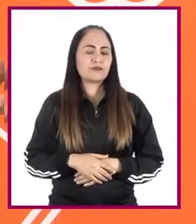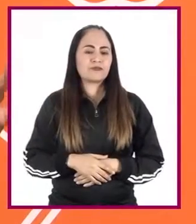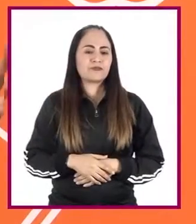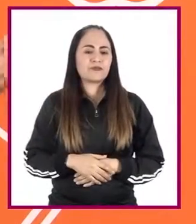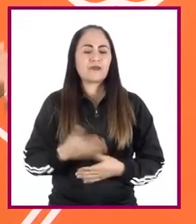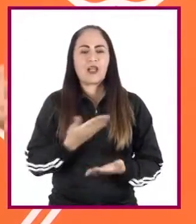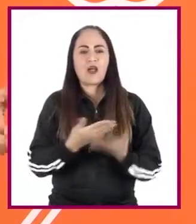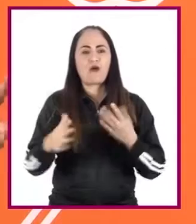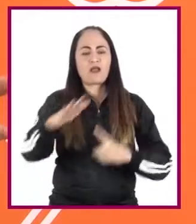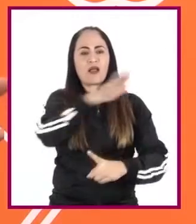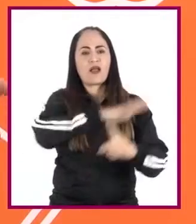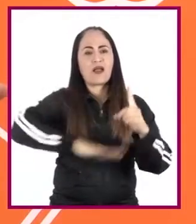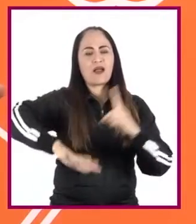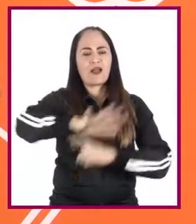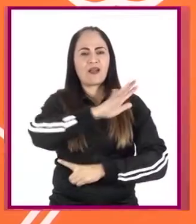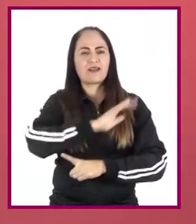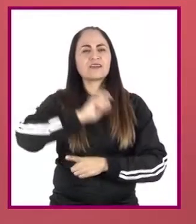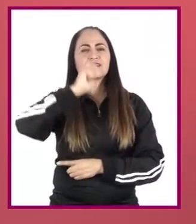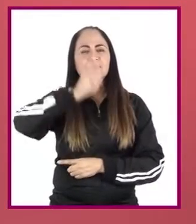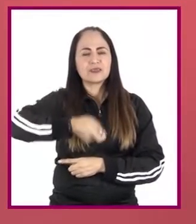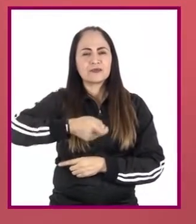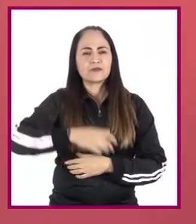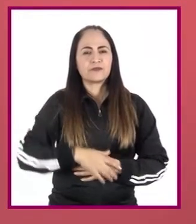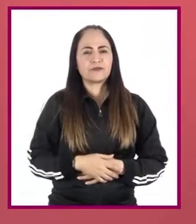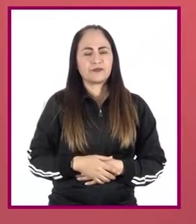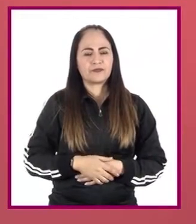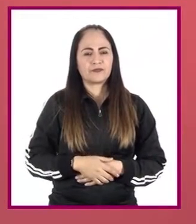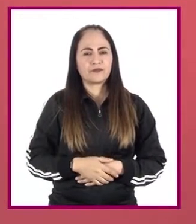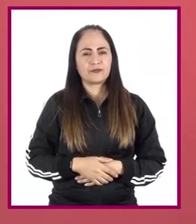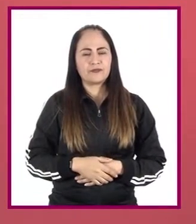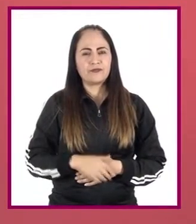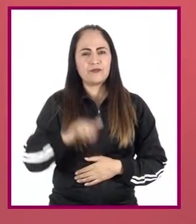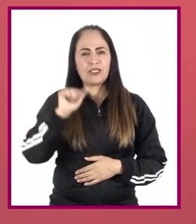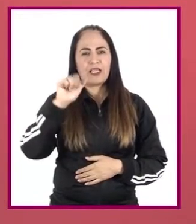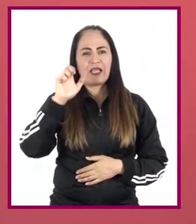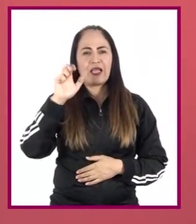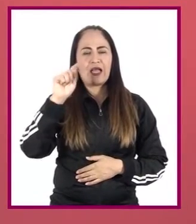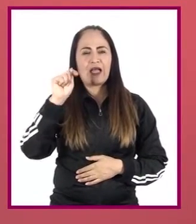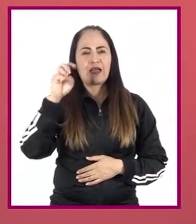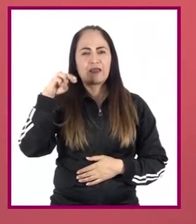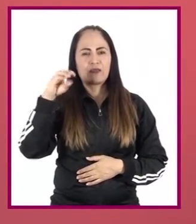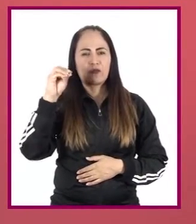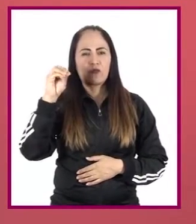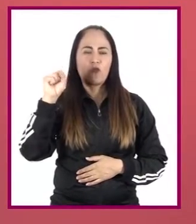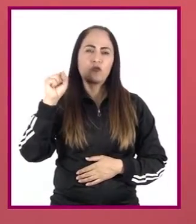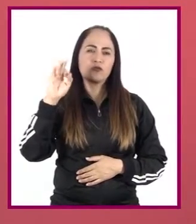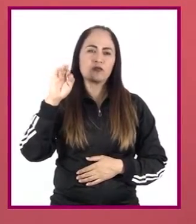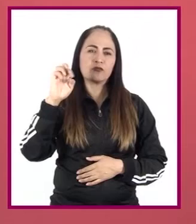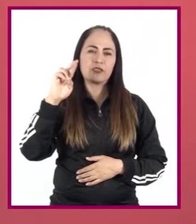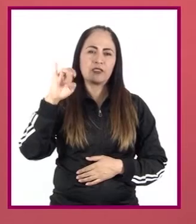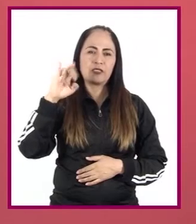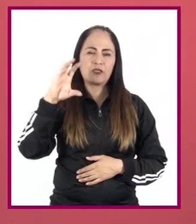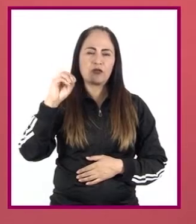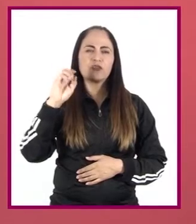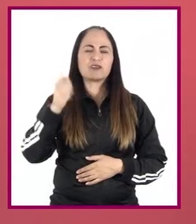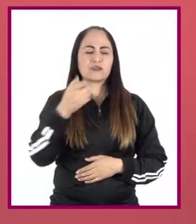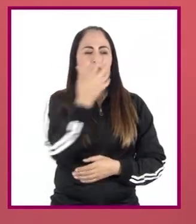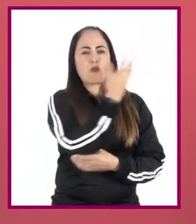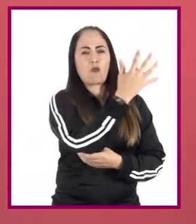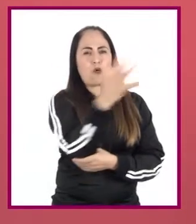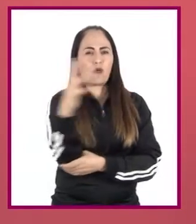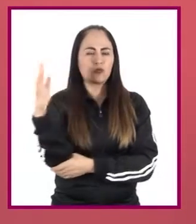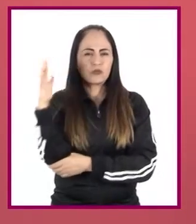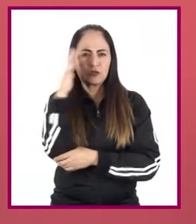sonido atmosférico que se presenta? Bueno, el sonido atmosférico que se presenta en la campaña es el de un bosque, ya que el personaje